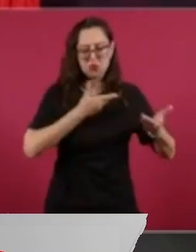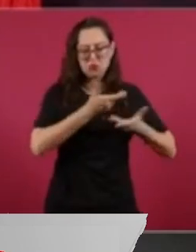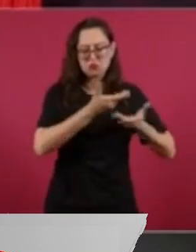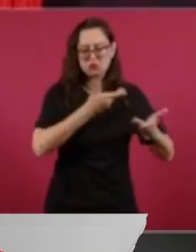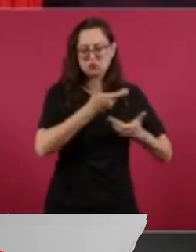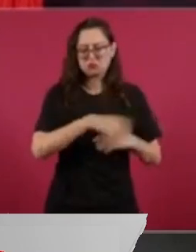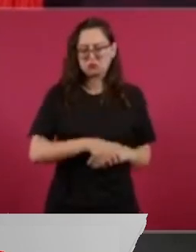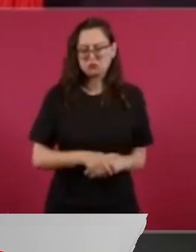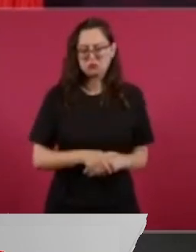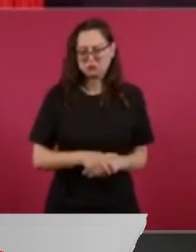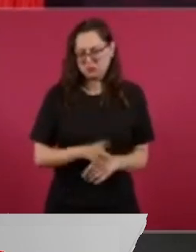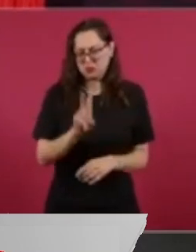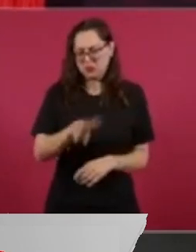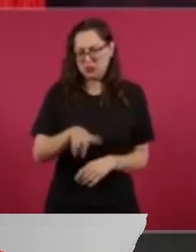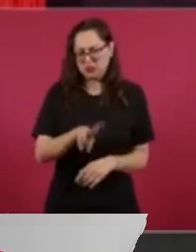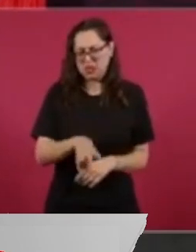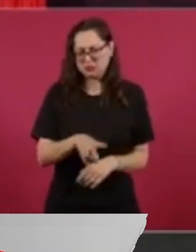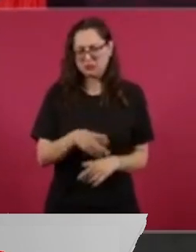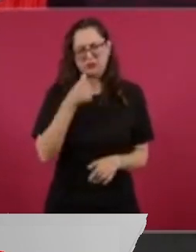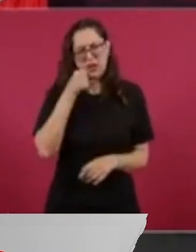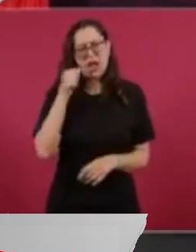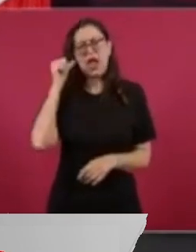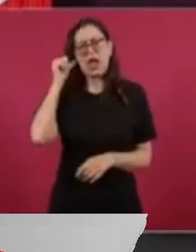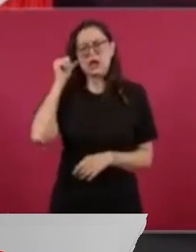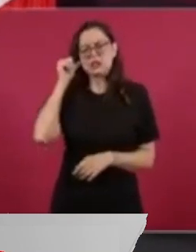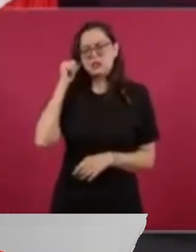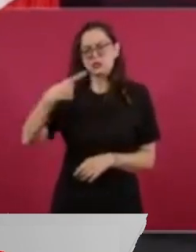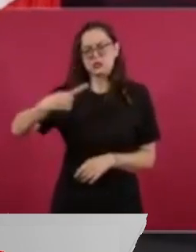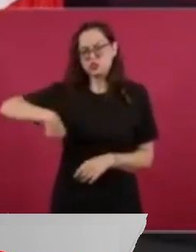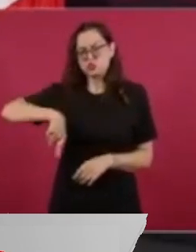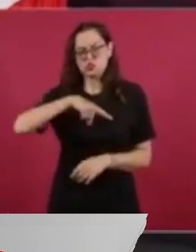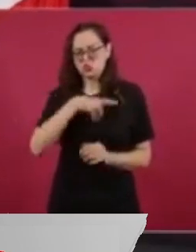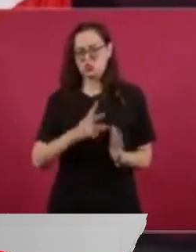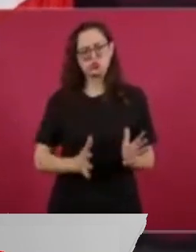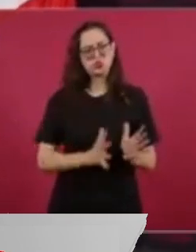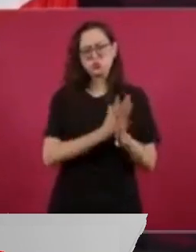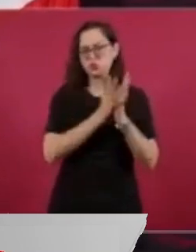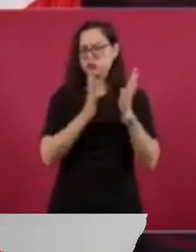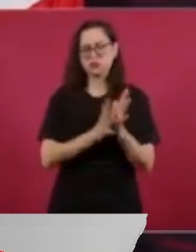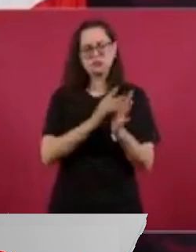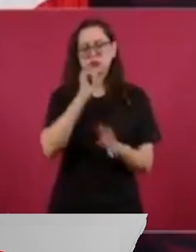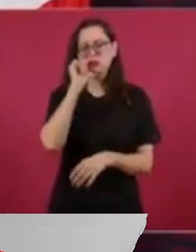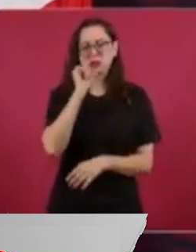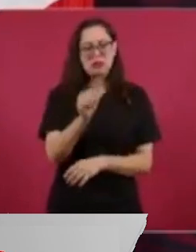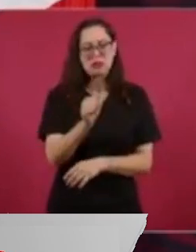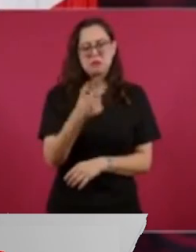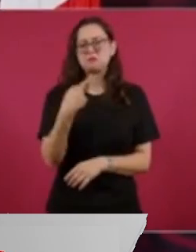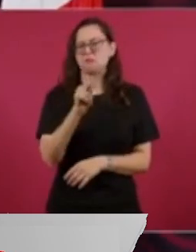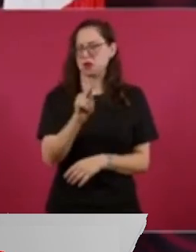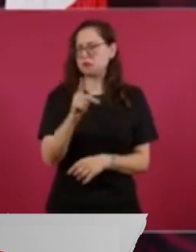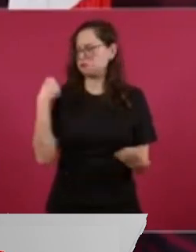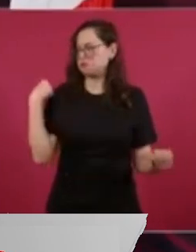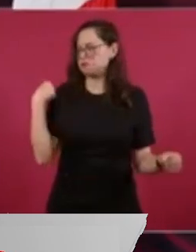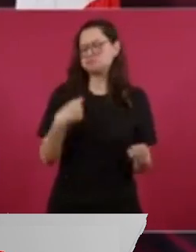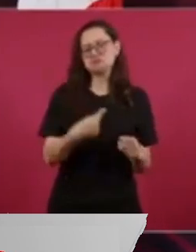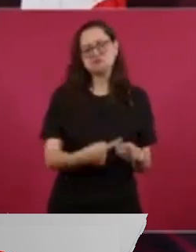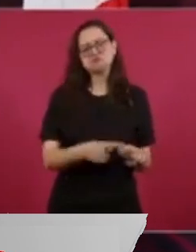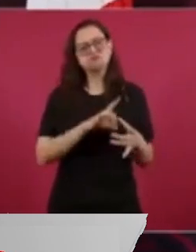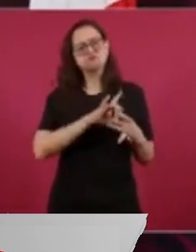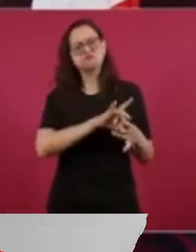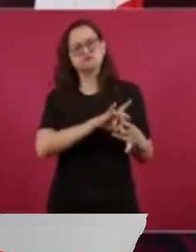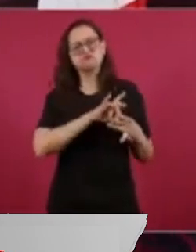haya participado ni la Secretaría de la Defensa ni la Secretaría de Marina.